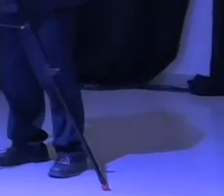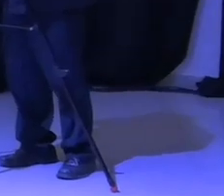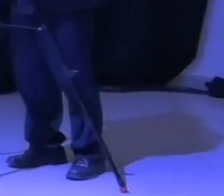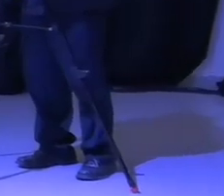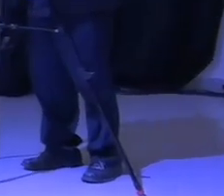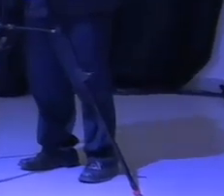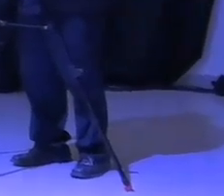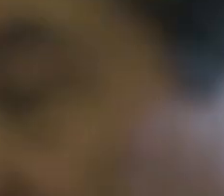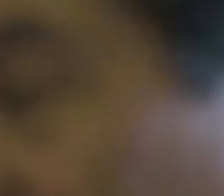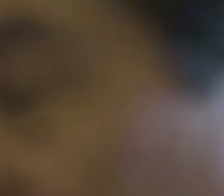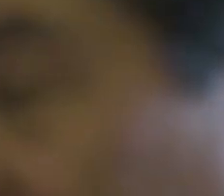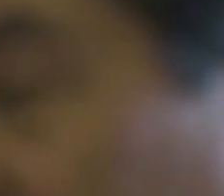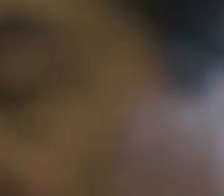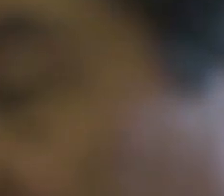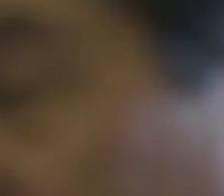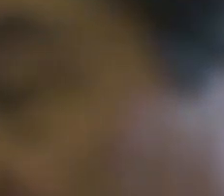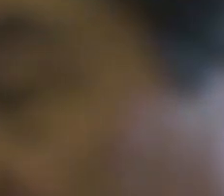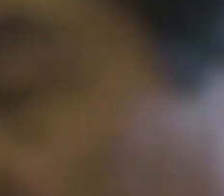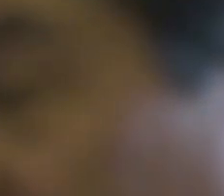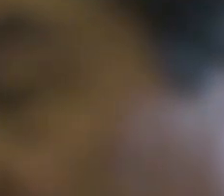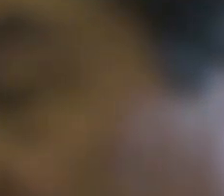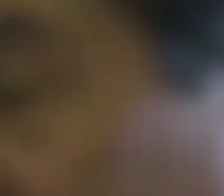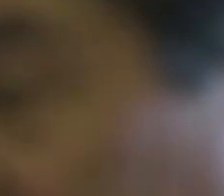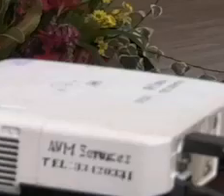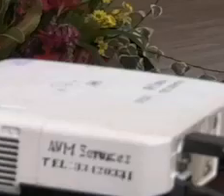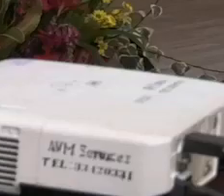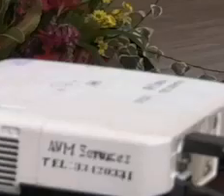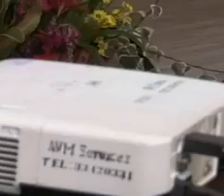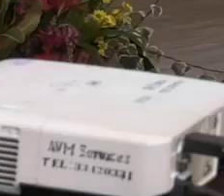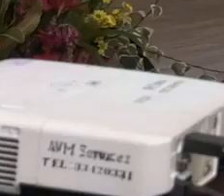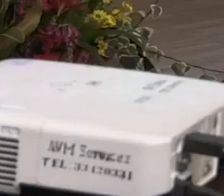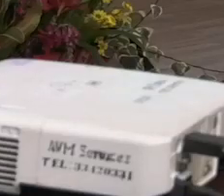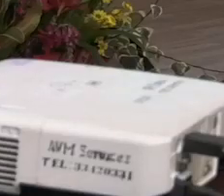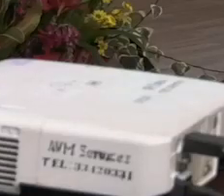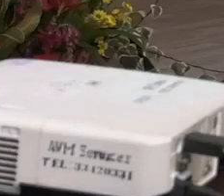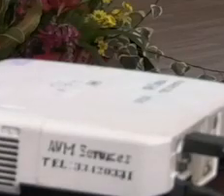retornen a sus países, puedan encontrar, obviamente, siempre en su memoria